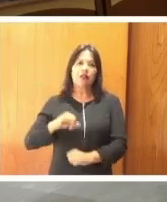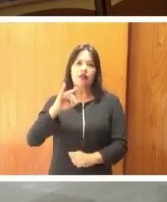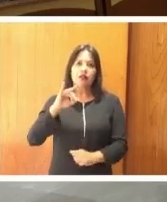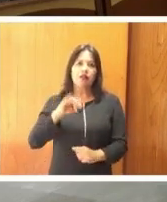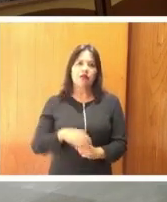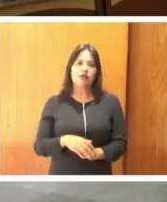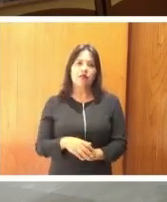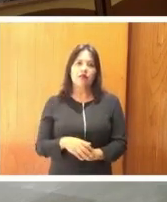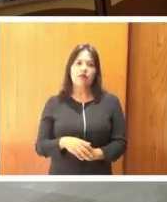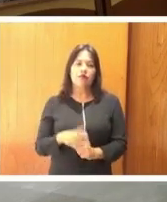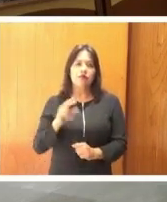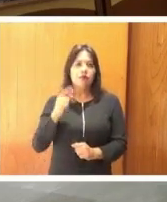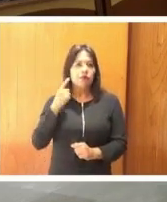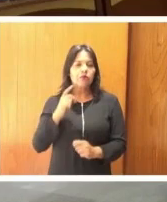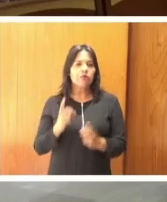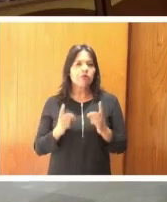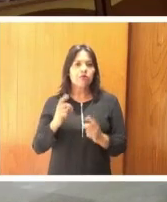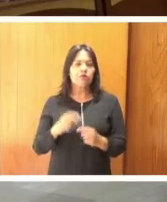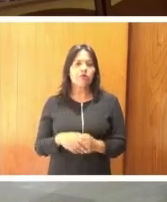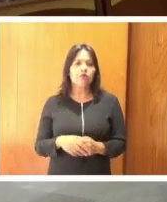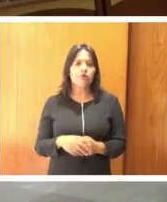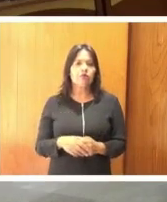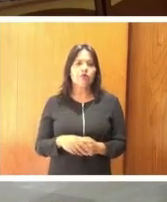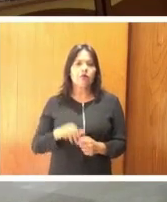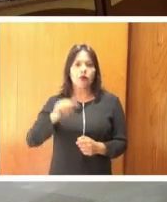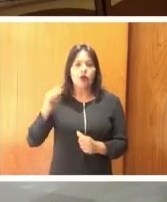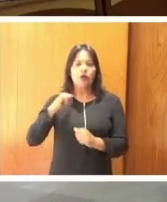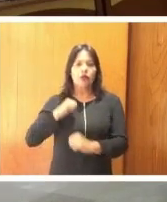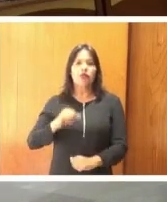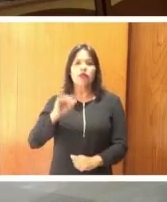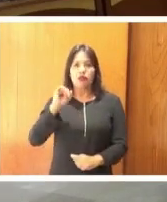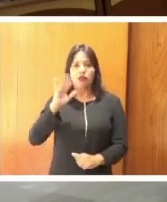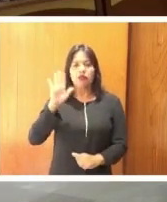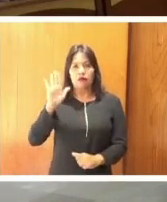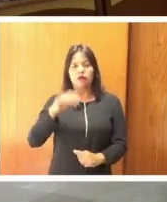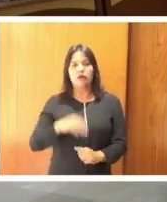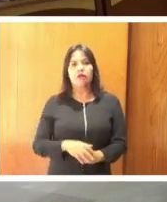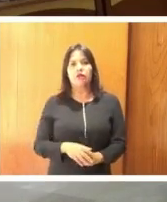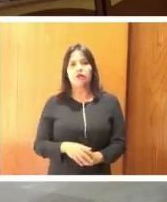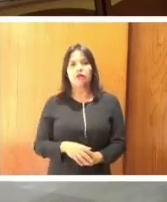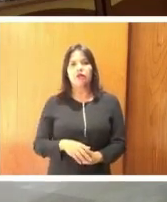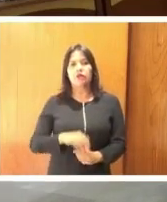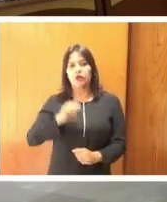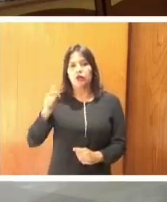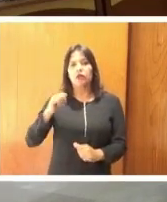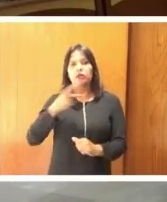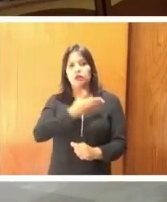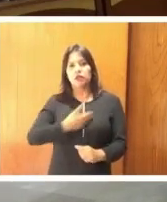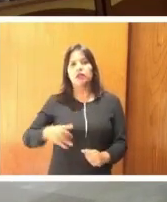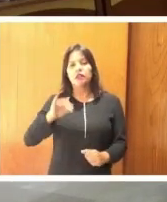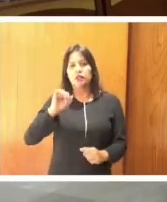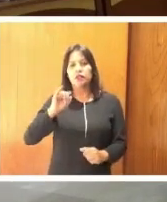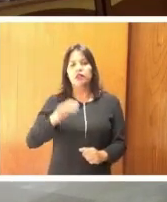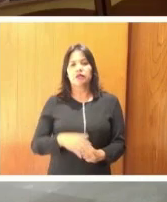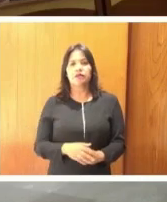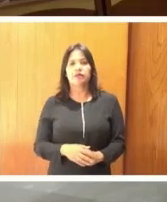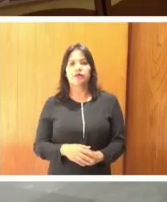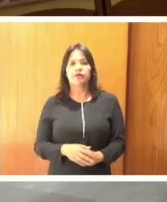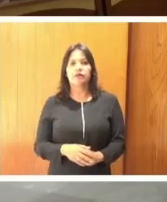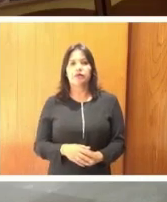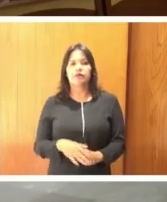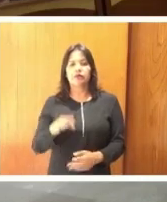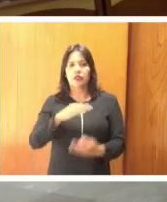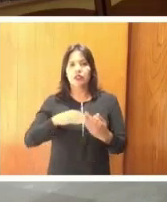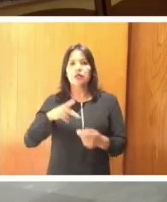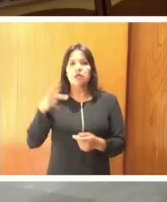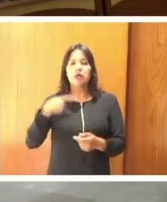favor. Comisionada Ramírez Peña. A favor. Comisionado presidente. A favor. Comisionado presidente, se aprueba por unanimidad